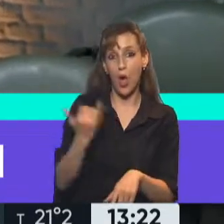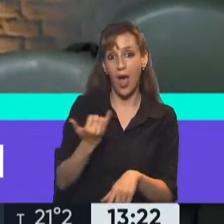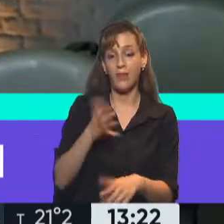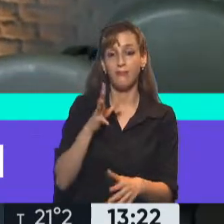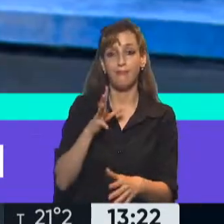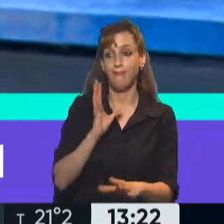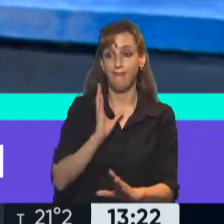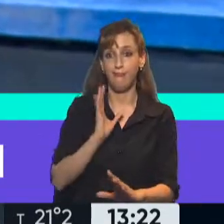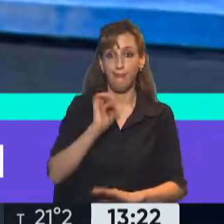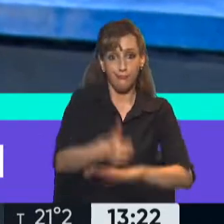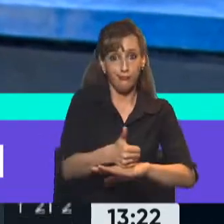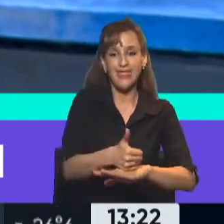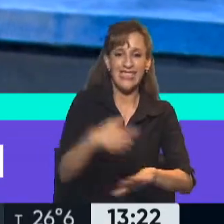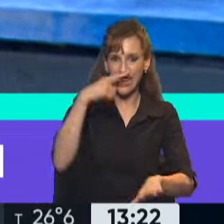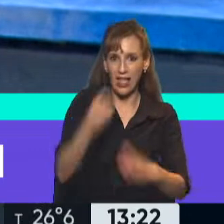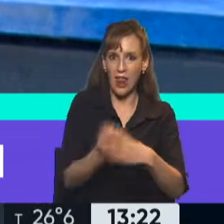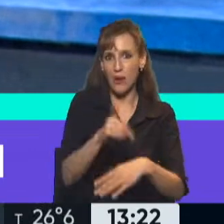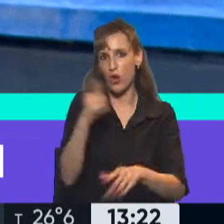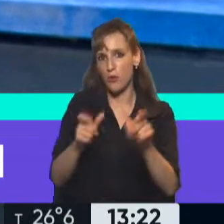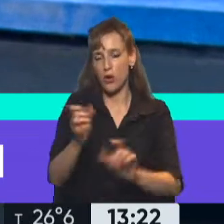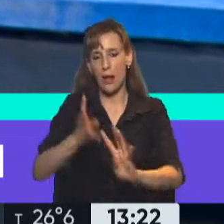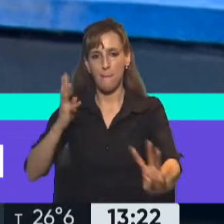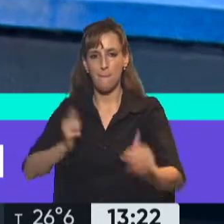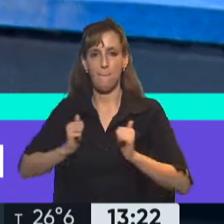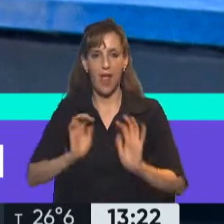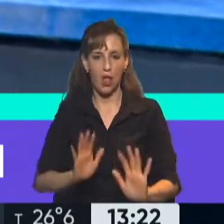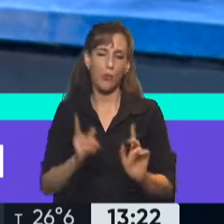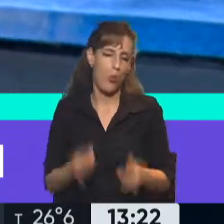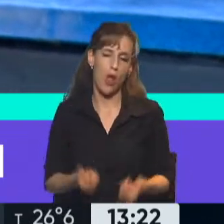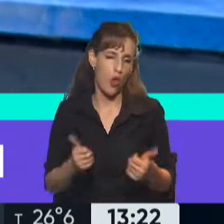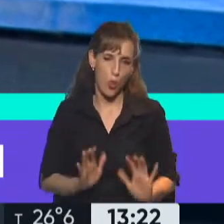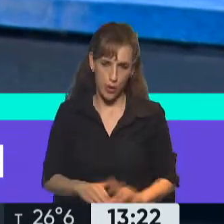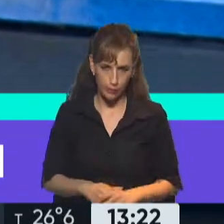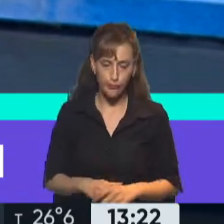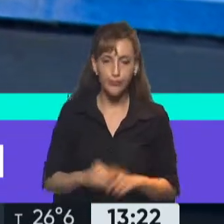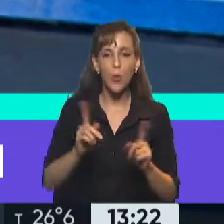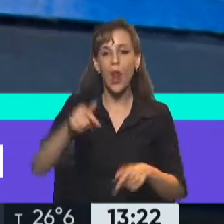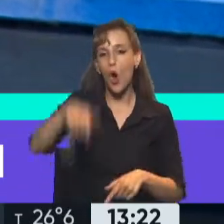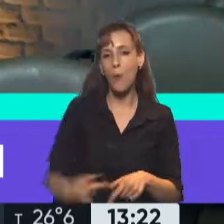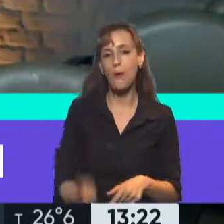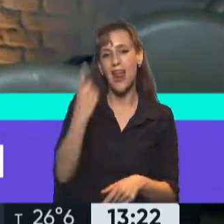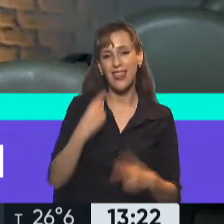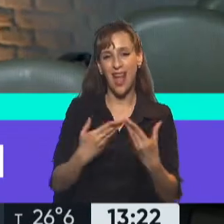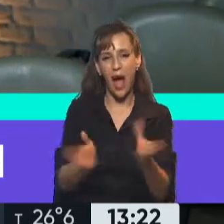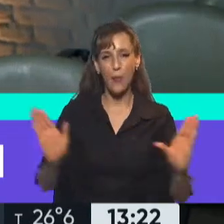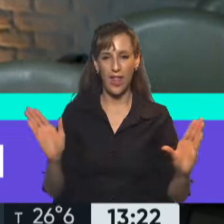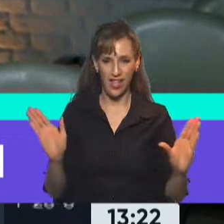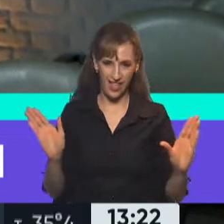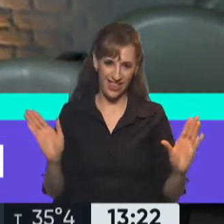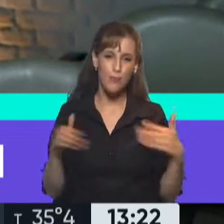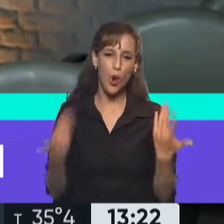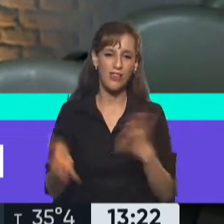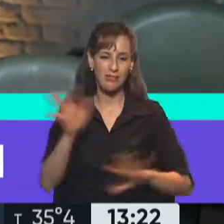mañana esperando, pero bueno, después también de eso, bien. Igual es una posta que abren el día de hoy, justamente por eso fue que se tardó en